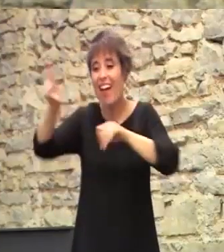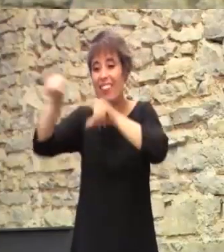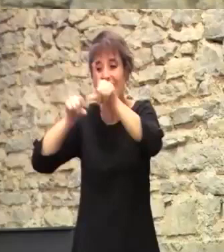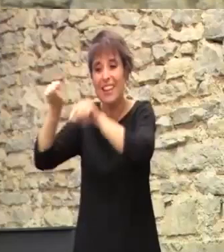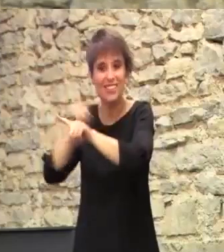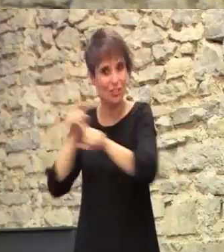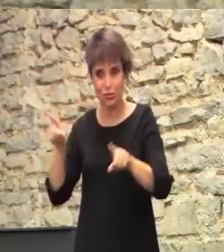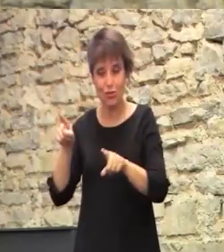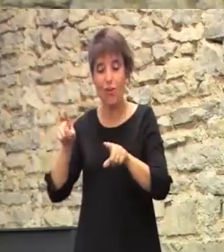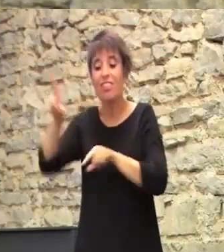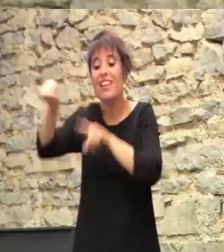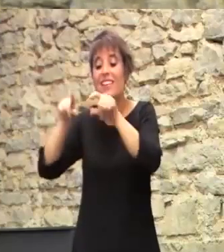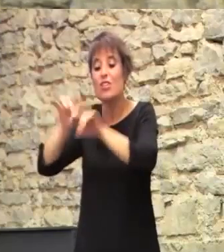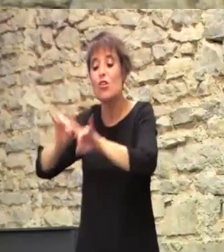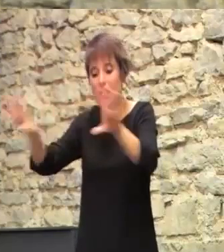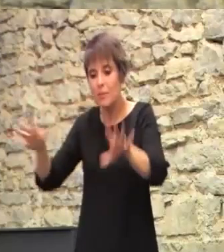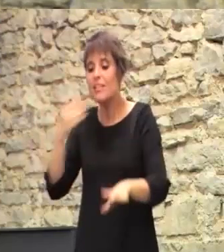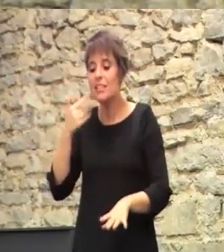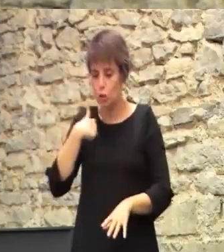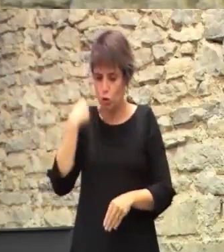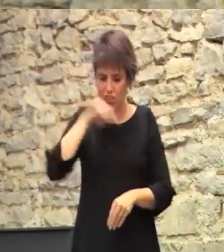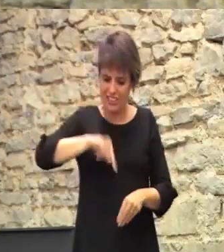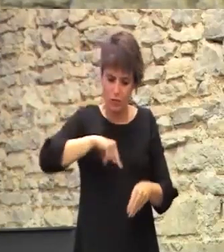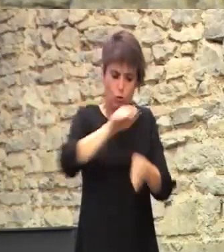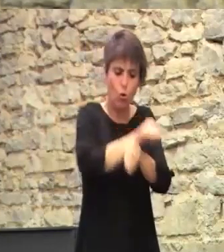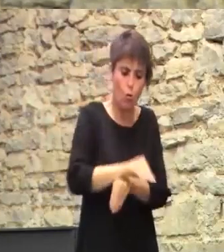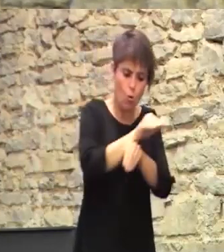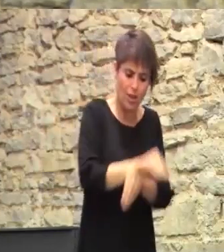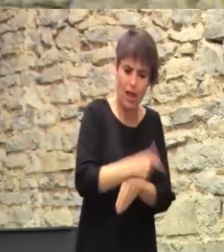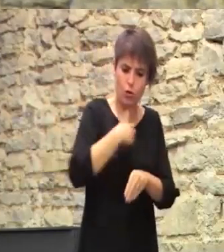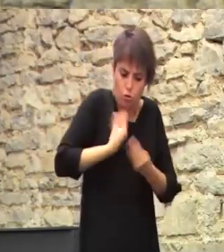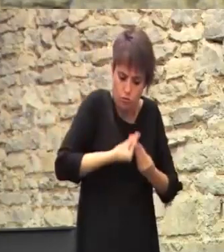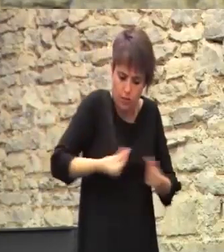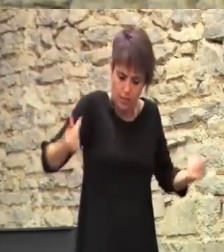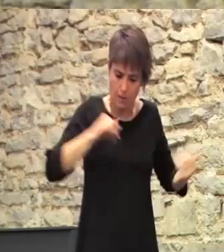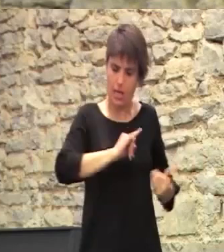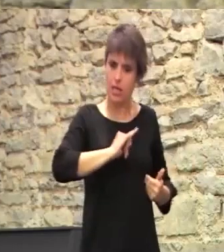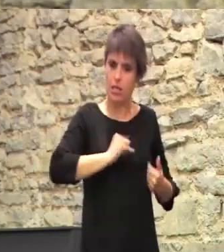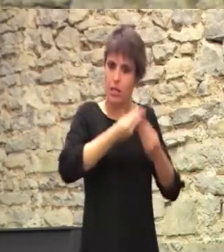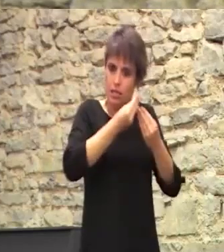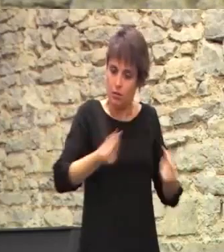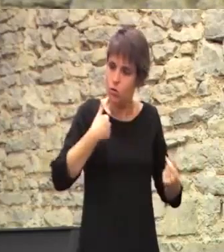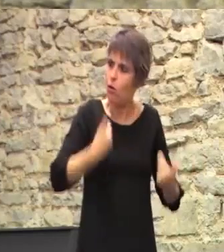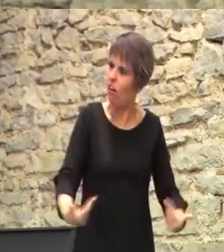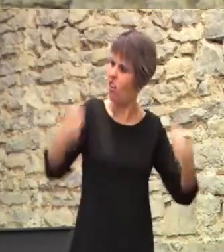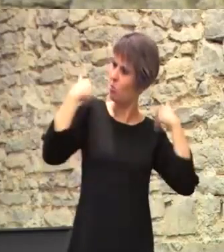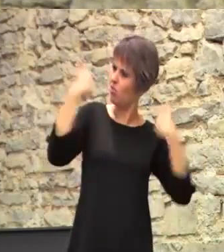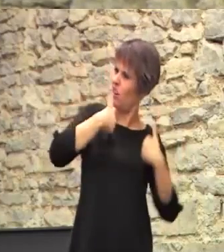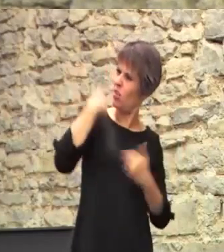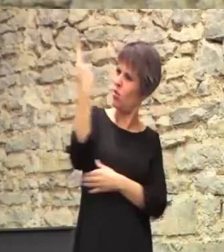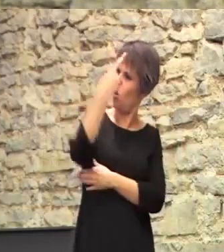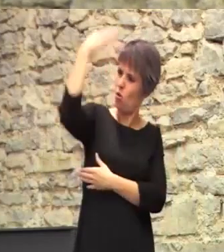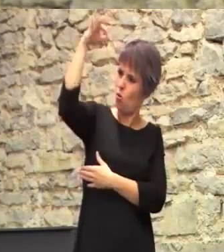libremente es si yo siento que los cuidados no voy a ser yo la que en exclusividad me tenga que hacer